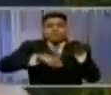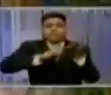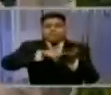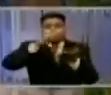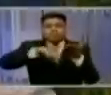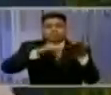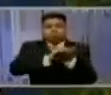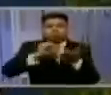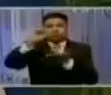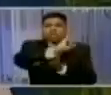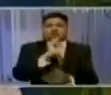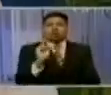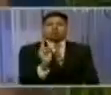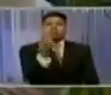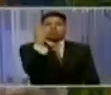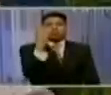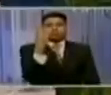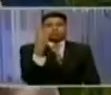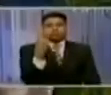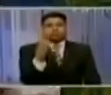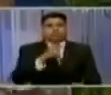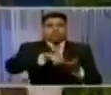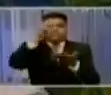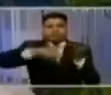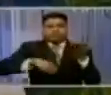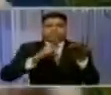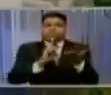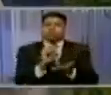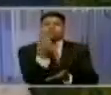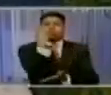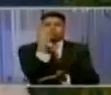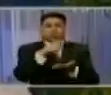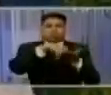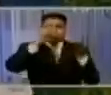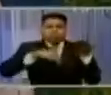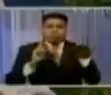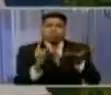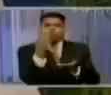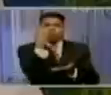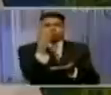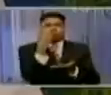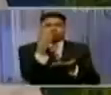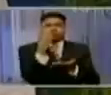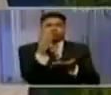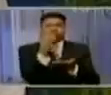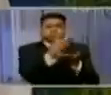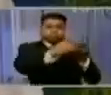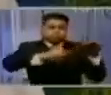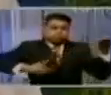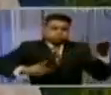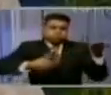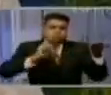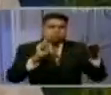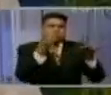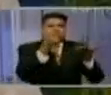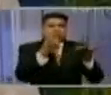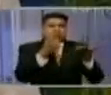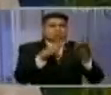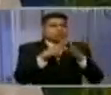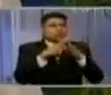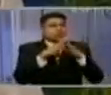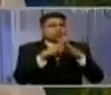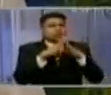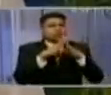de las dificultades más bravas, firmamos el contrato único y seguiremos mejorando las condiciones en la medida que sea necesario